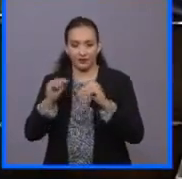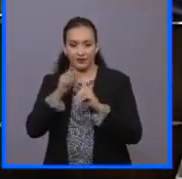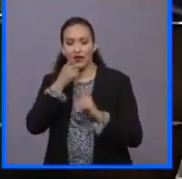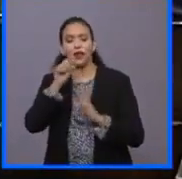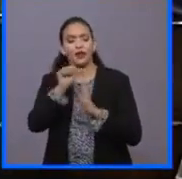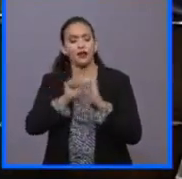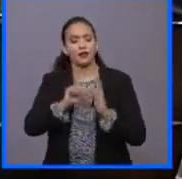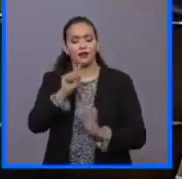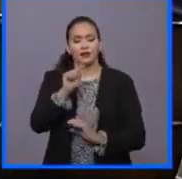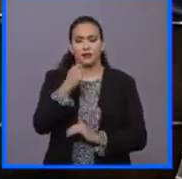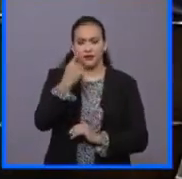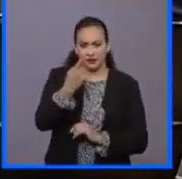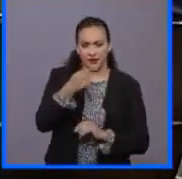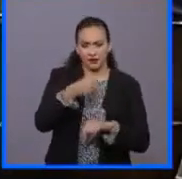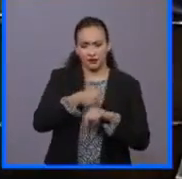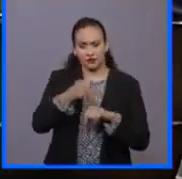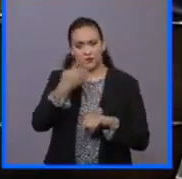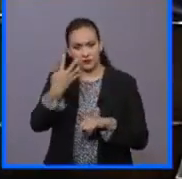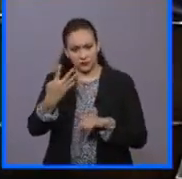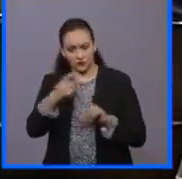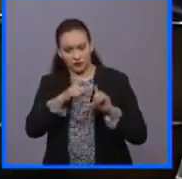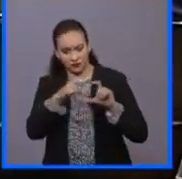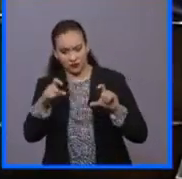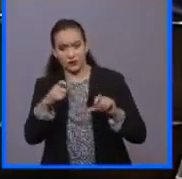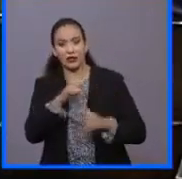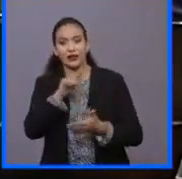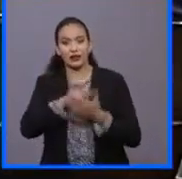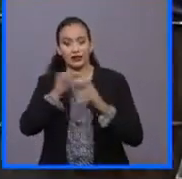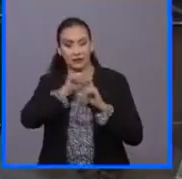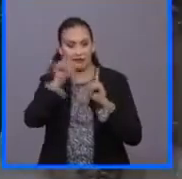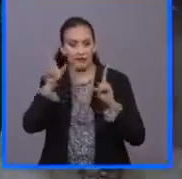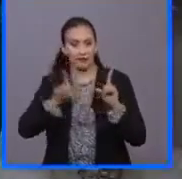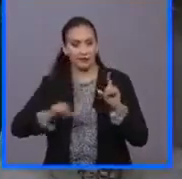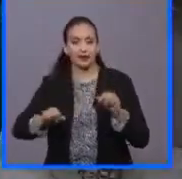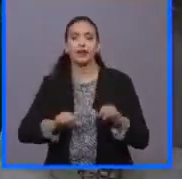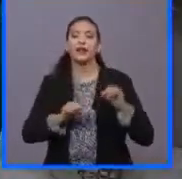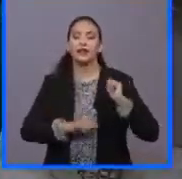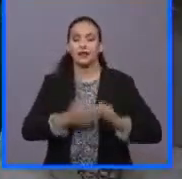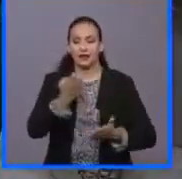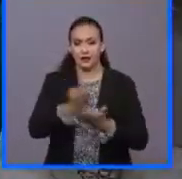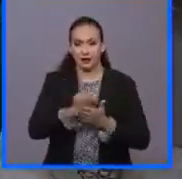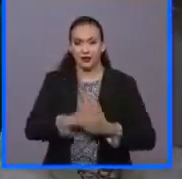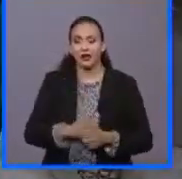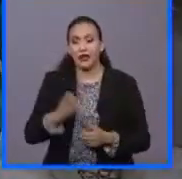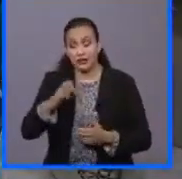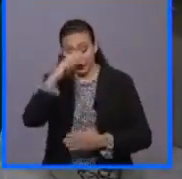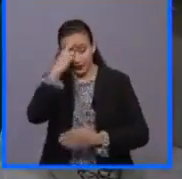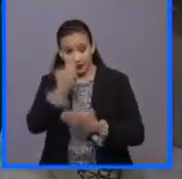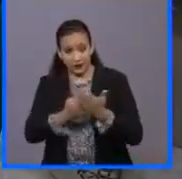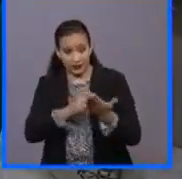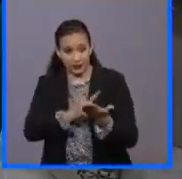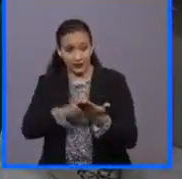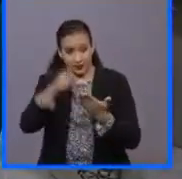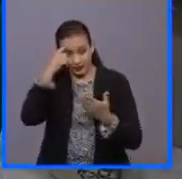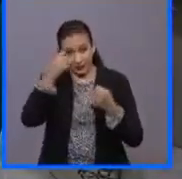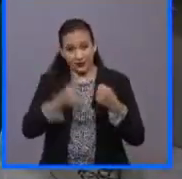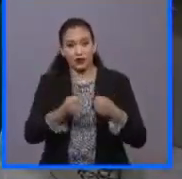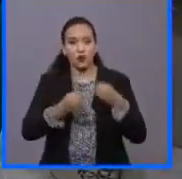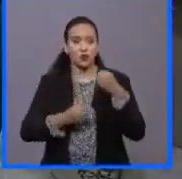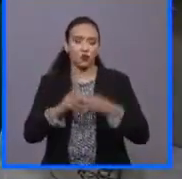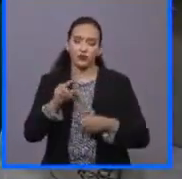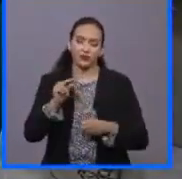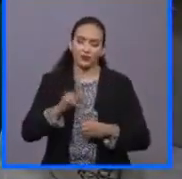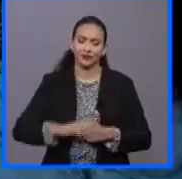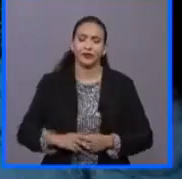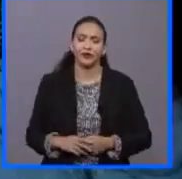que el artículo 71, párrafo cuarto de la Ley Federal de Competencia Económica no viola el derecho a la seguridad